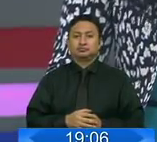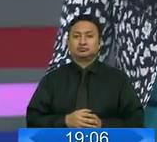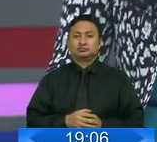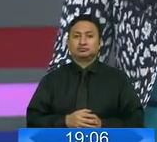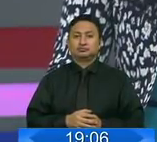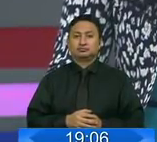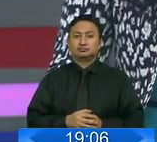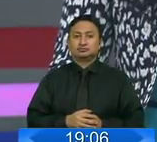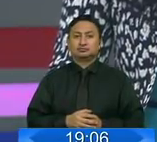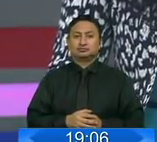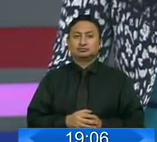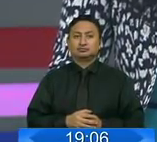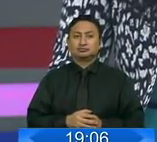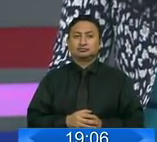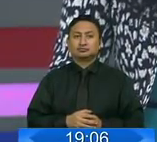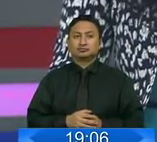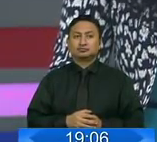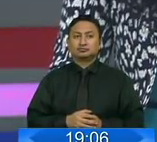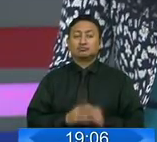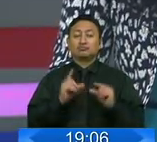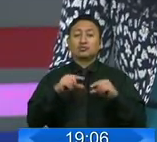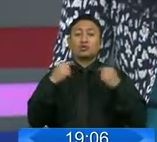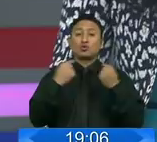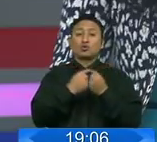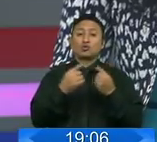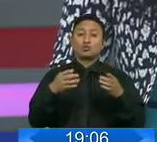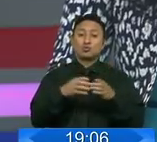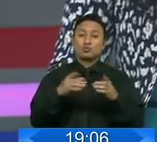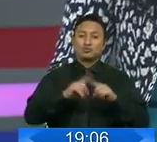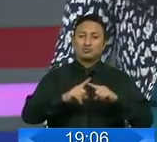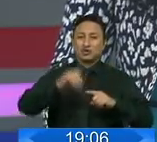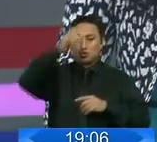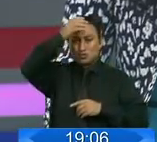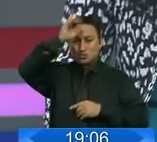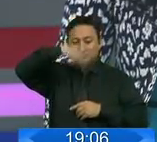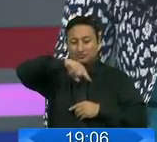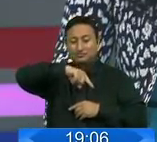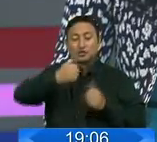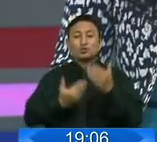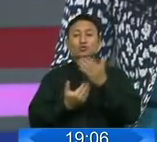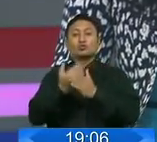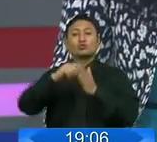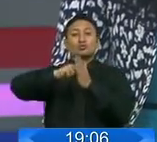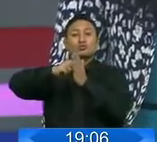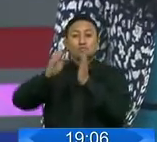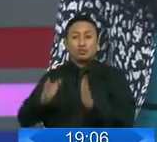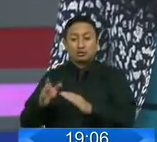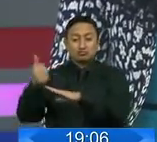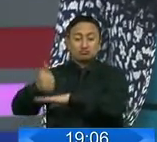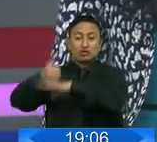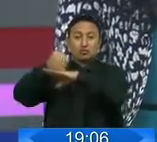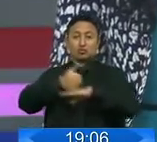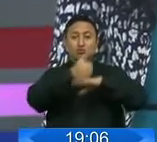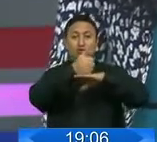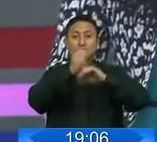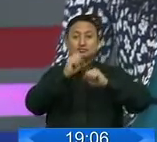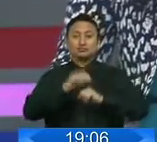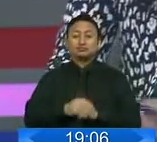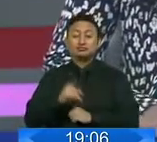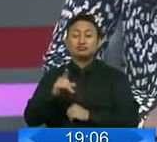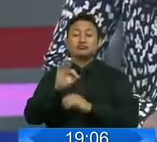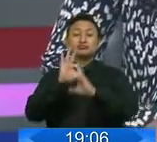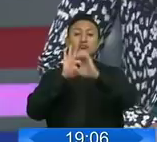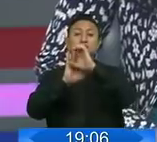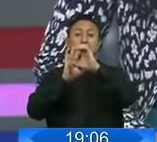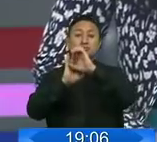Conferencia Plurinacional e Intercultural, así como el nuevo Contralor General del Estado, serían las autoridades que el Consejo de Participación Ciudadana